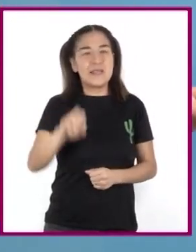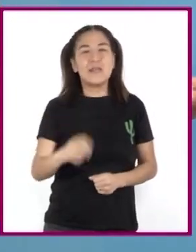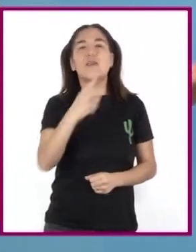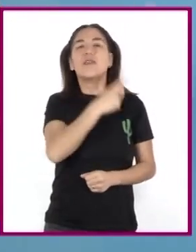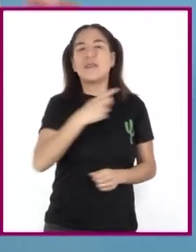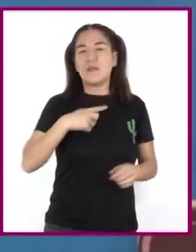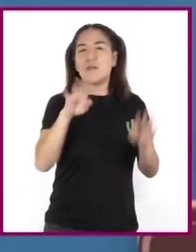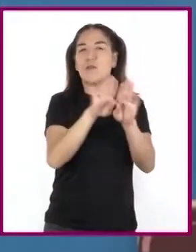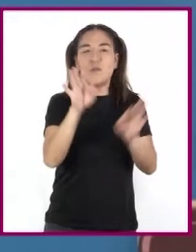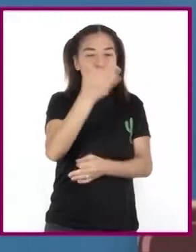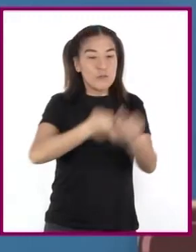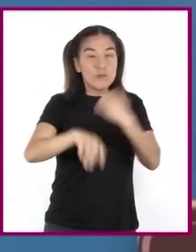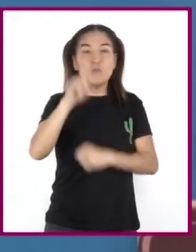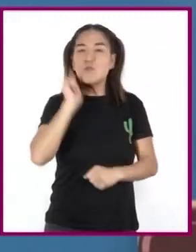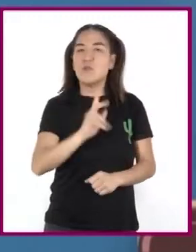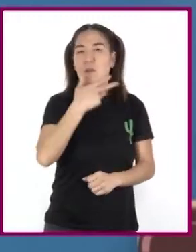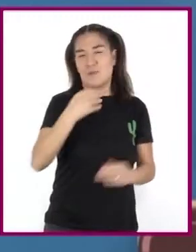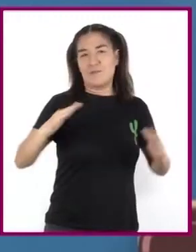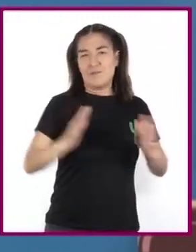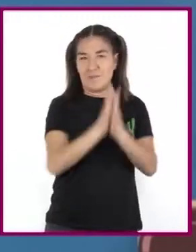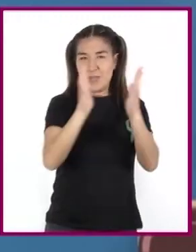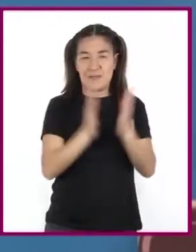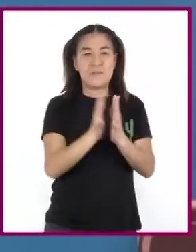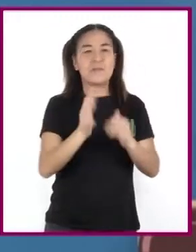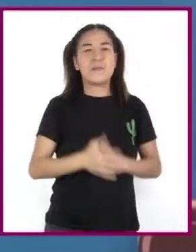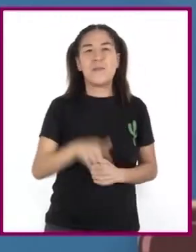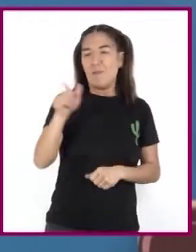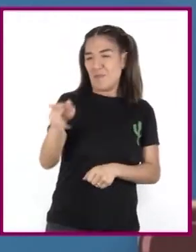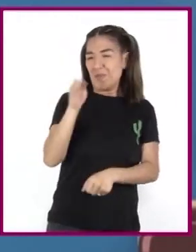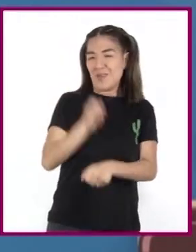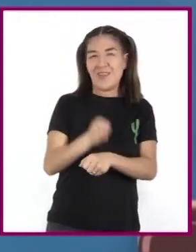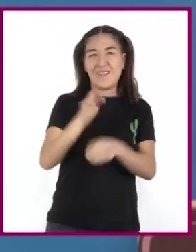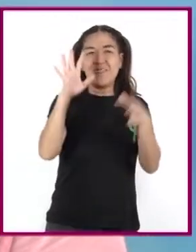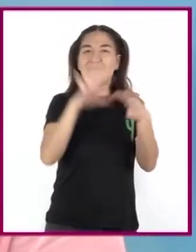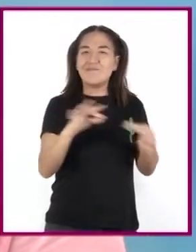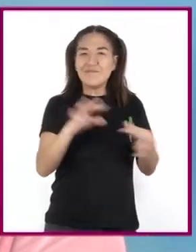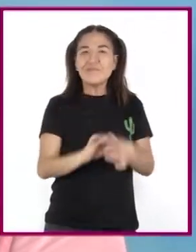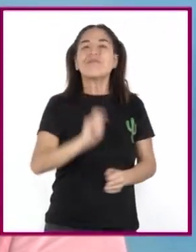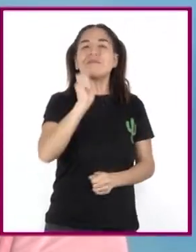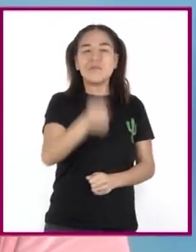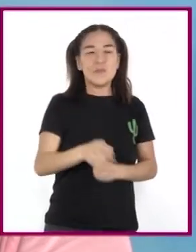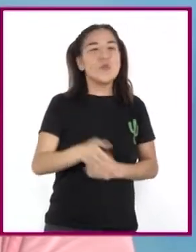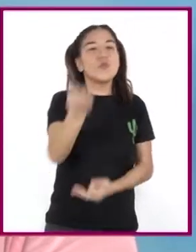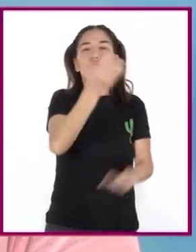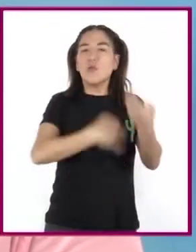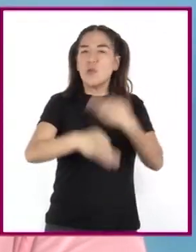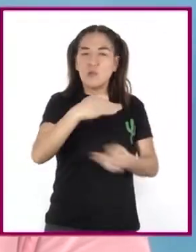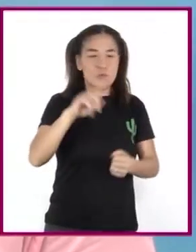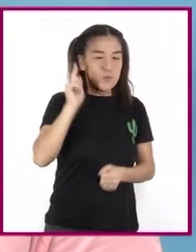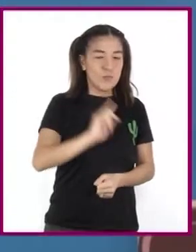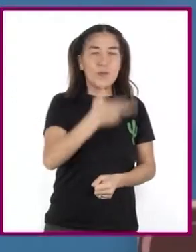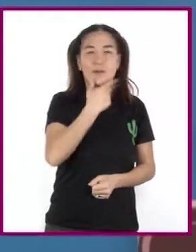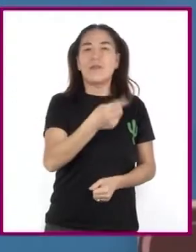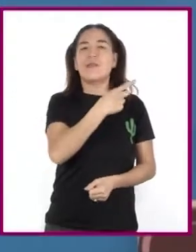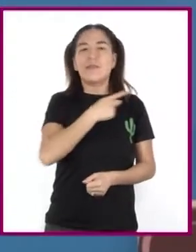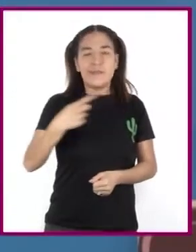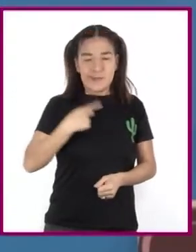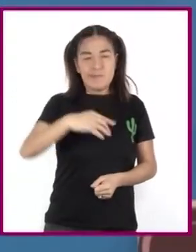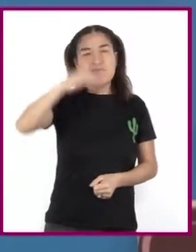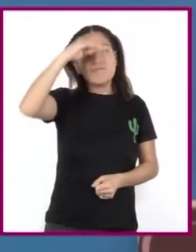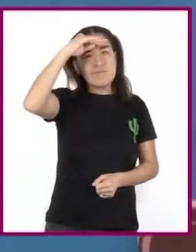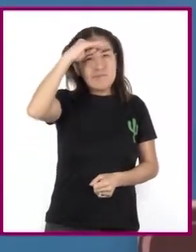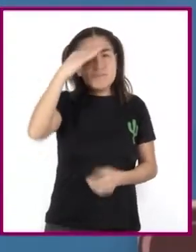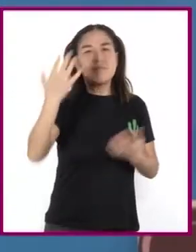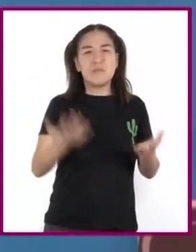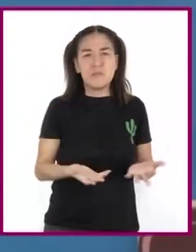y todos. Maestro, lo que señala es una situación que todas y todos debemos reflexionar